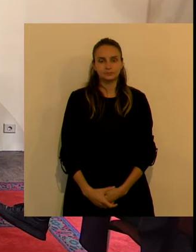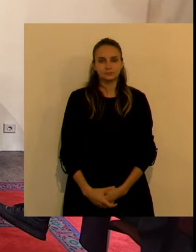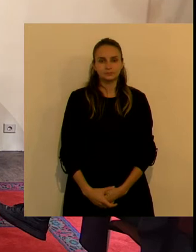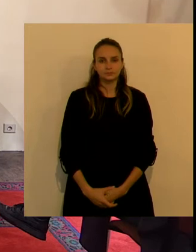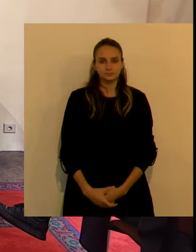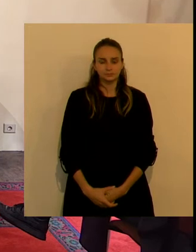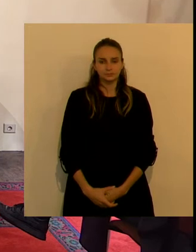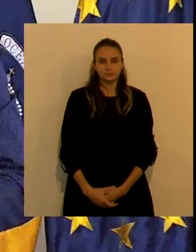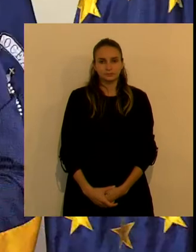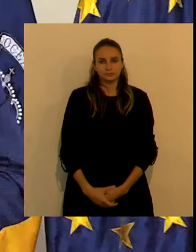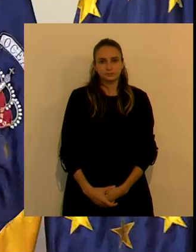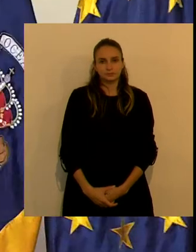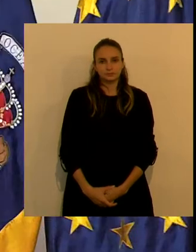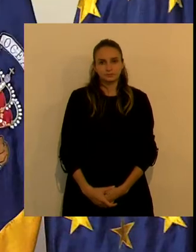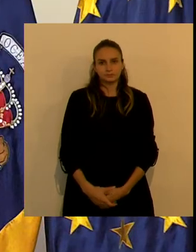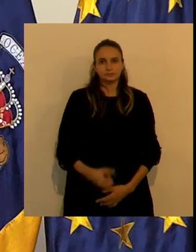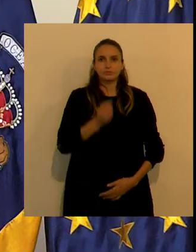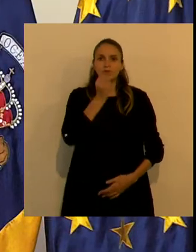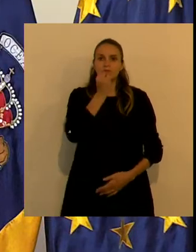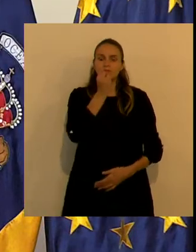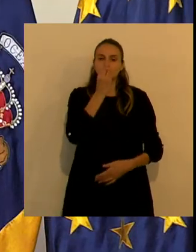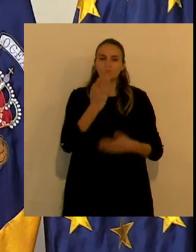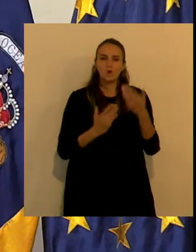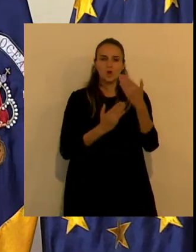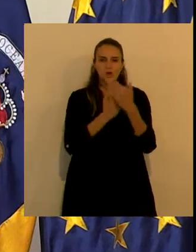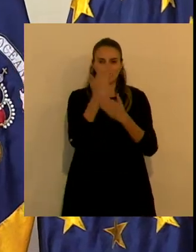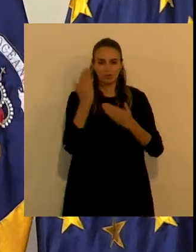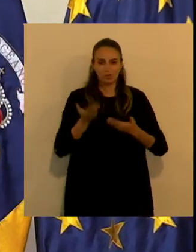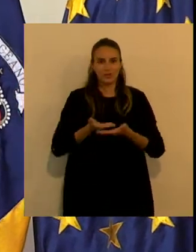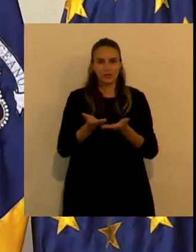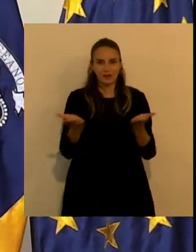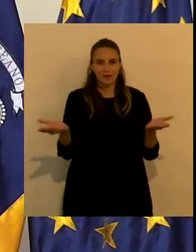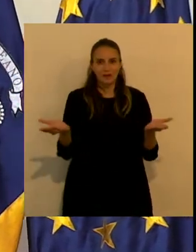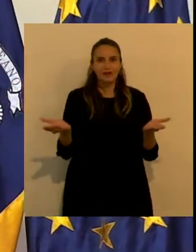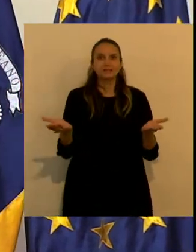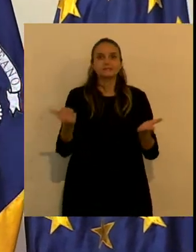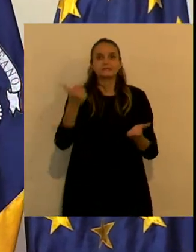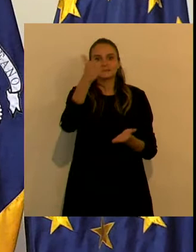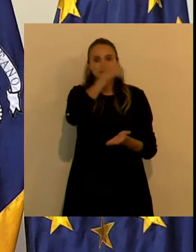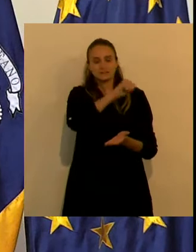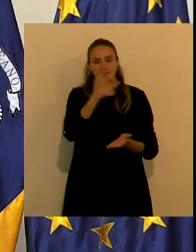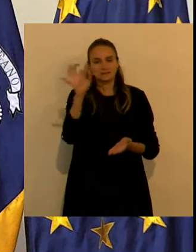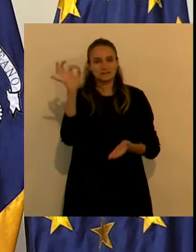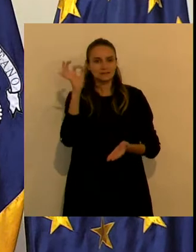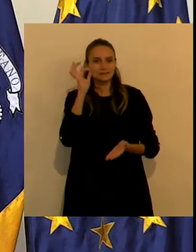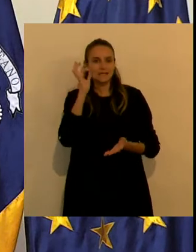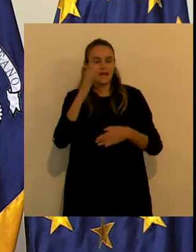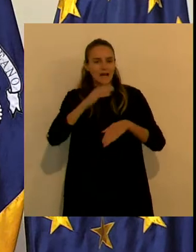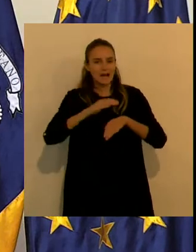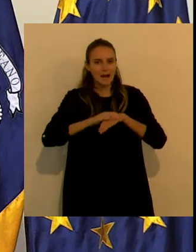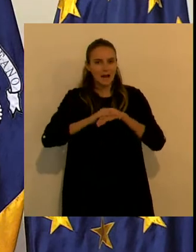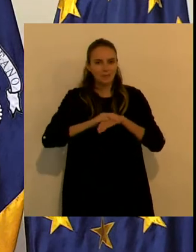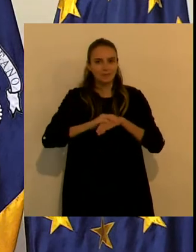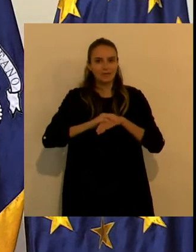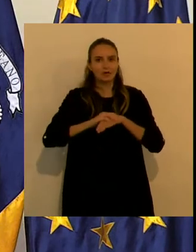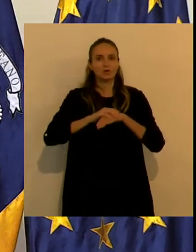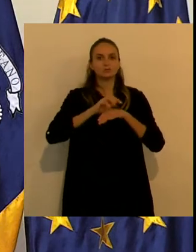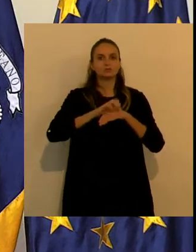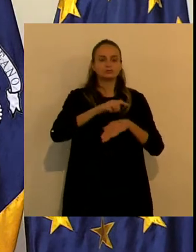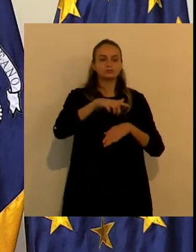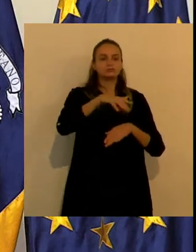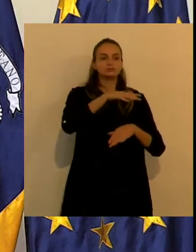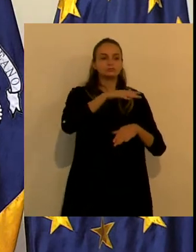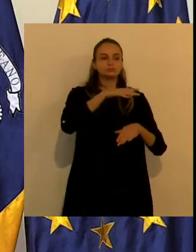Muy buenos días a todos, a todas, amigos, delegado del Gobierno, presidente,